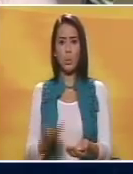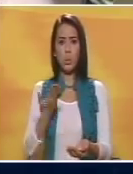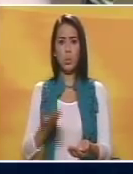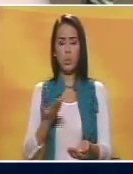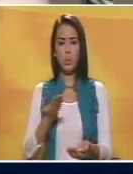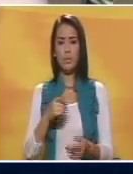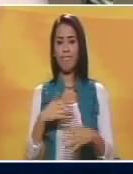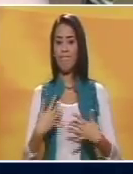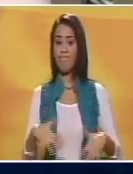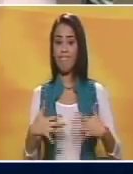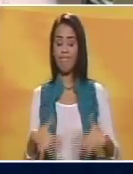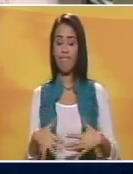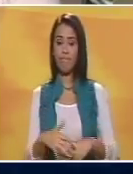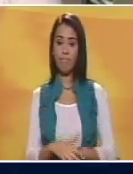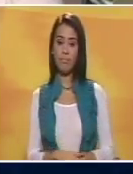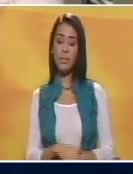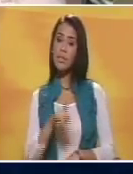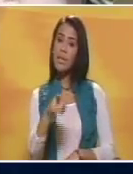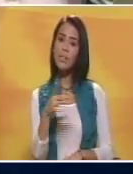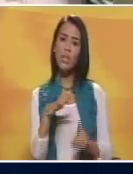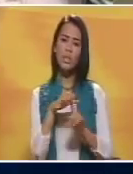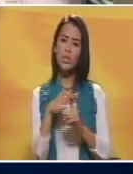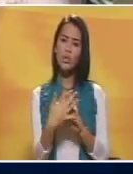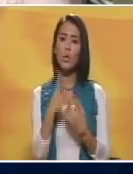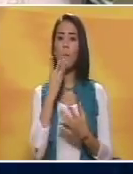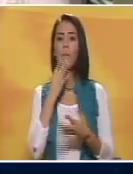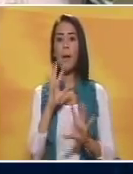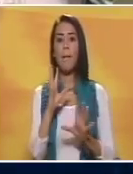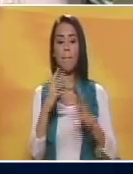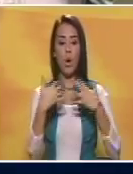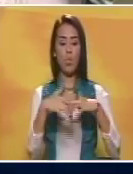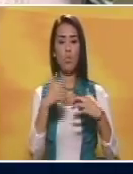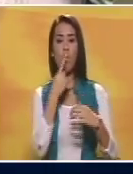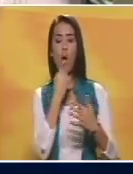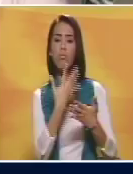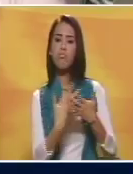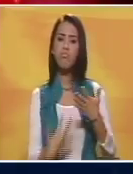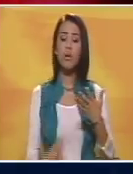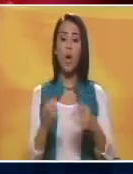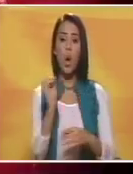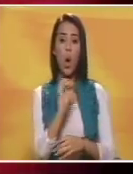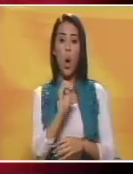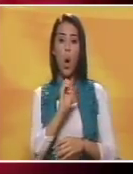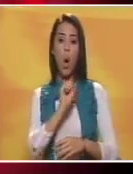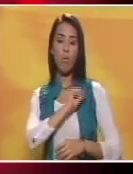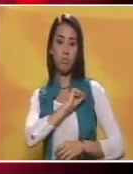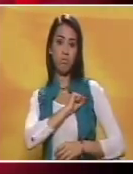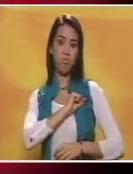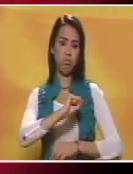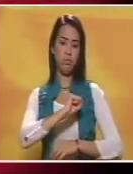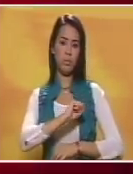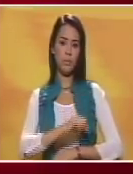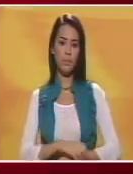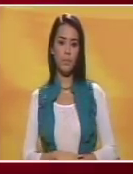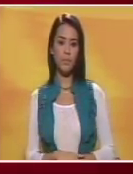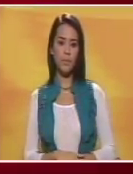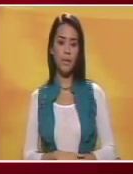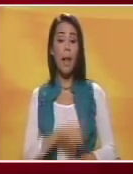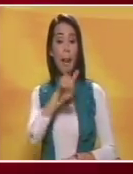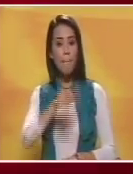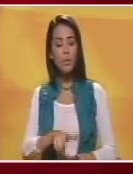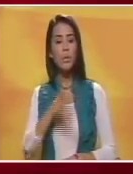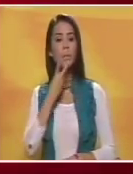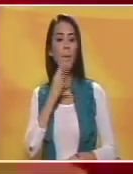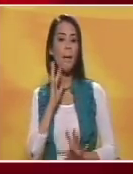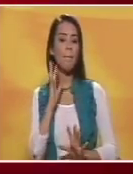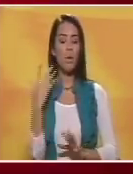entonces nos lleva por ende a situaciones como puede ser un derrame cerebral o un ataque al corazón. Los riesgos aumentan cuando una persona lleva